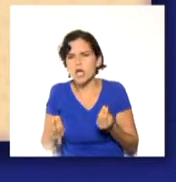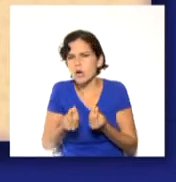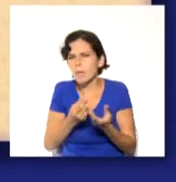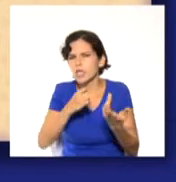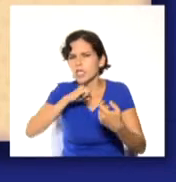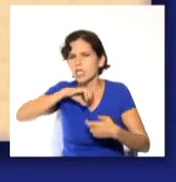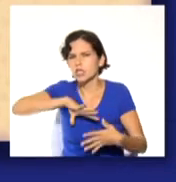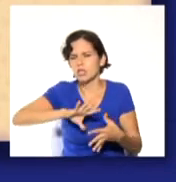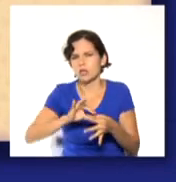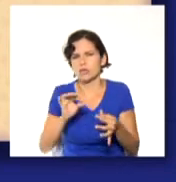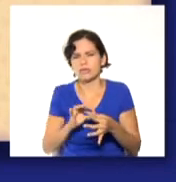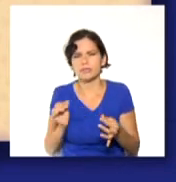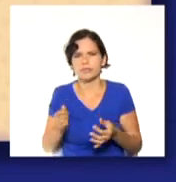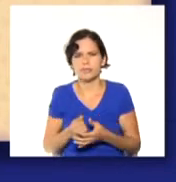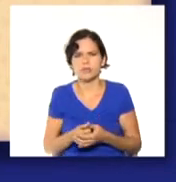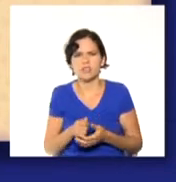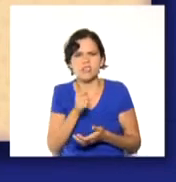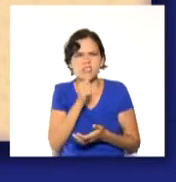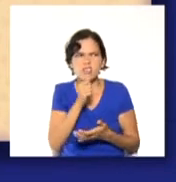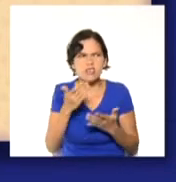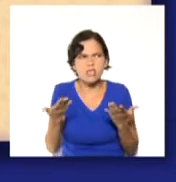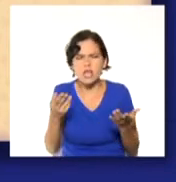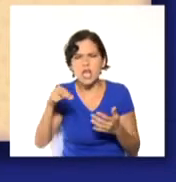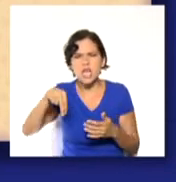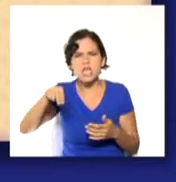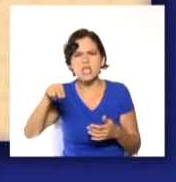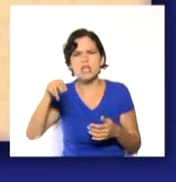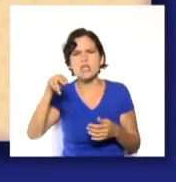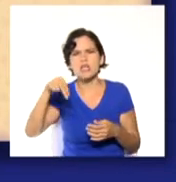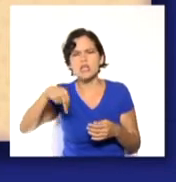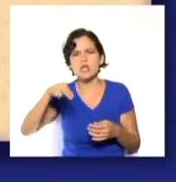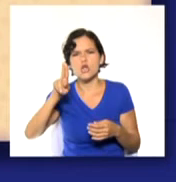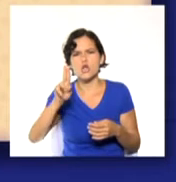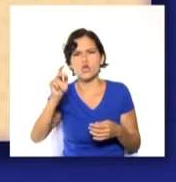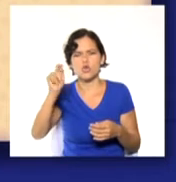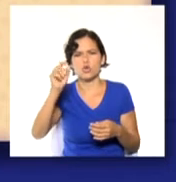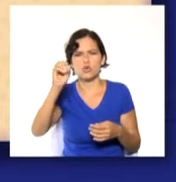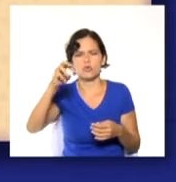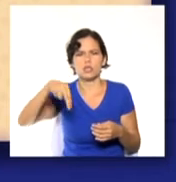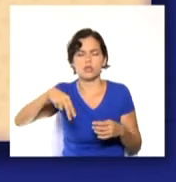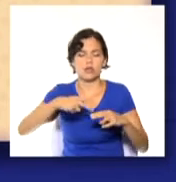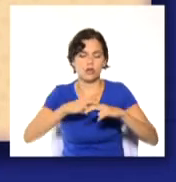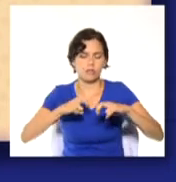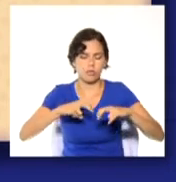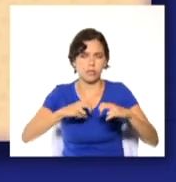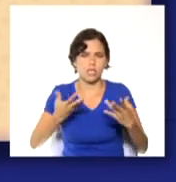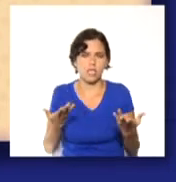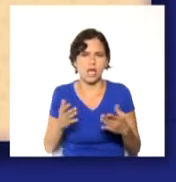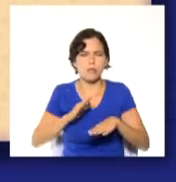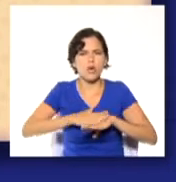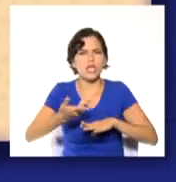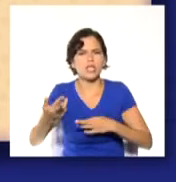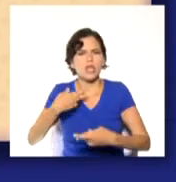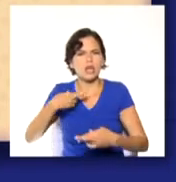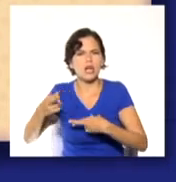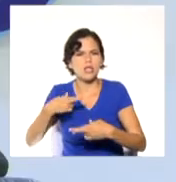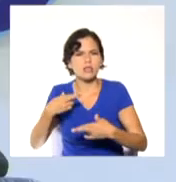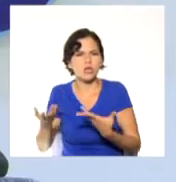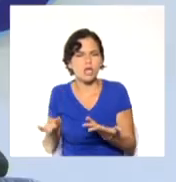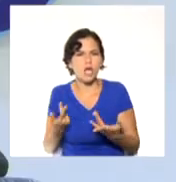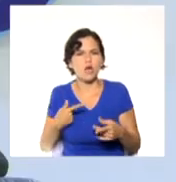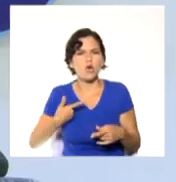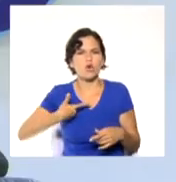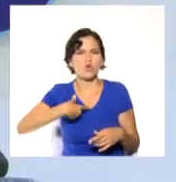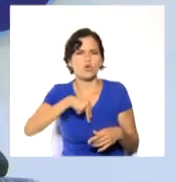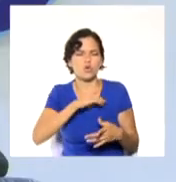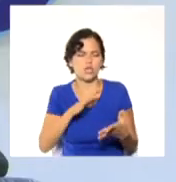relato de esta historia. ¿Quién era ese señor? A ver, eso es lo que vamos a investigar porque está relacionado con